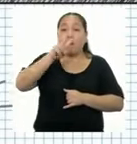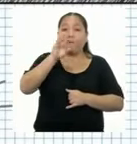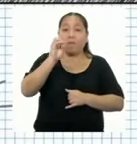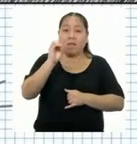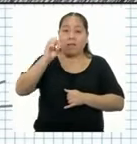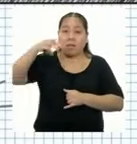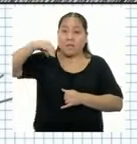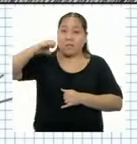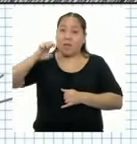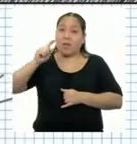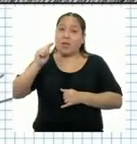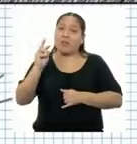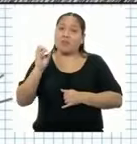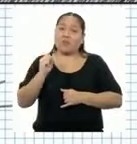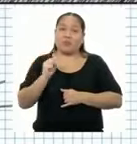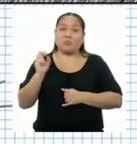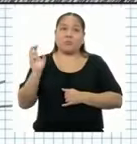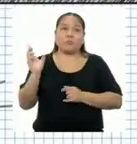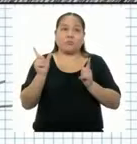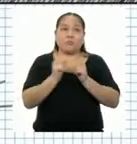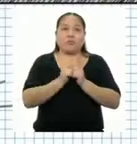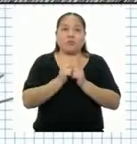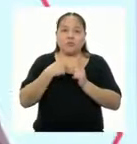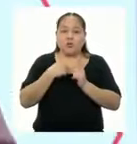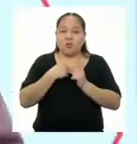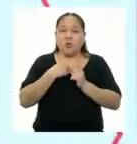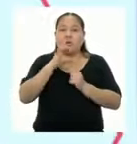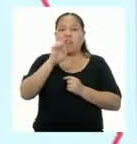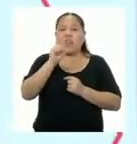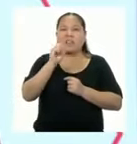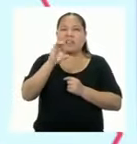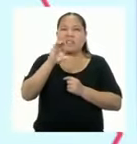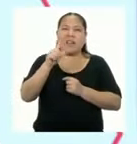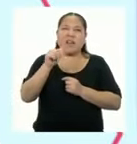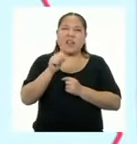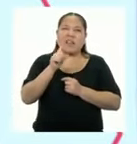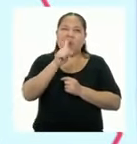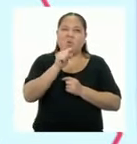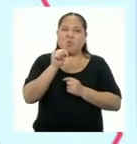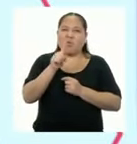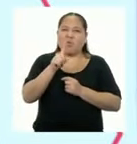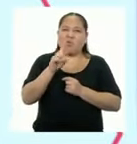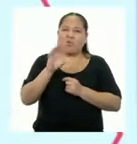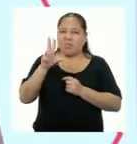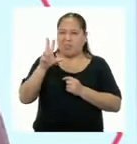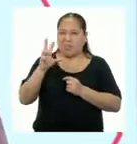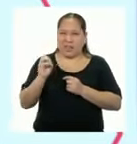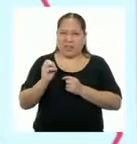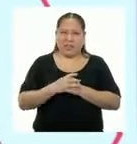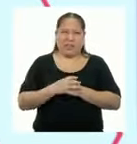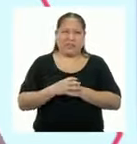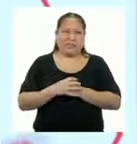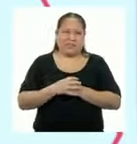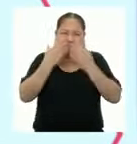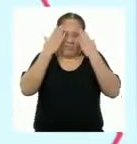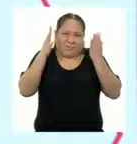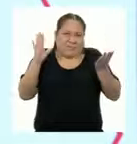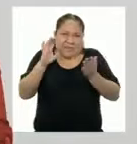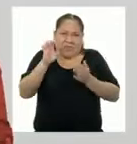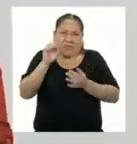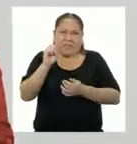me ha pedido que le haga un diseño a una escala de 1,30. Y la verdad es que no sabía nada de escalas y mucho menos cómo era eso